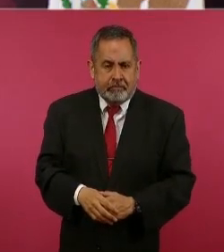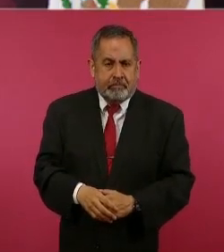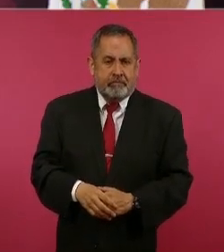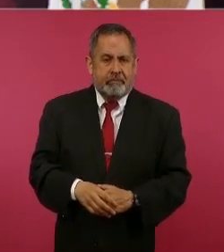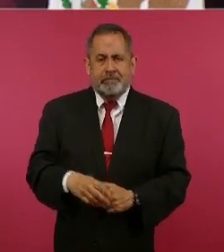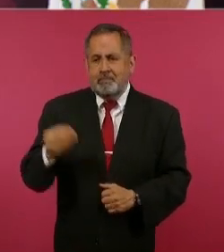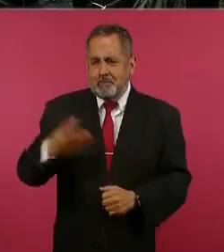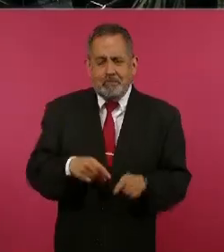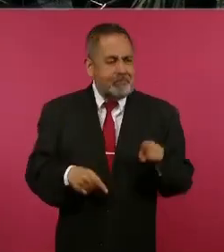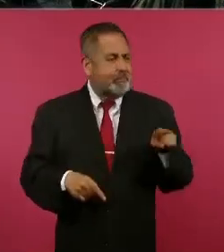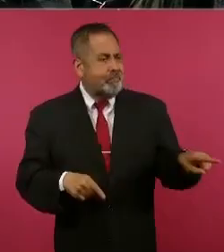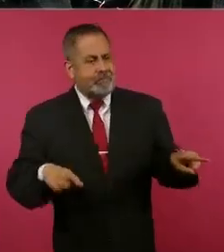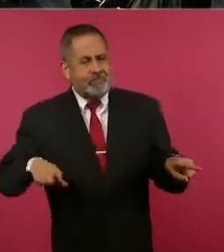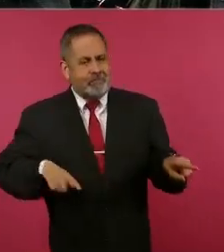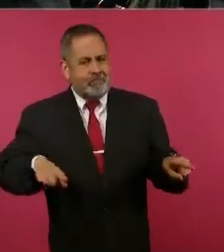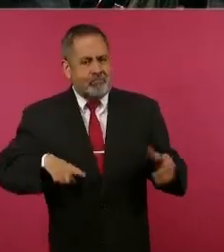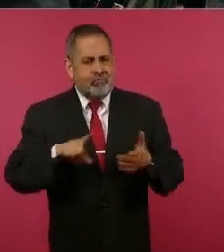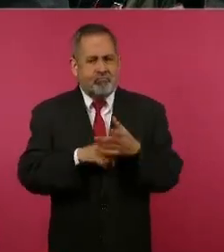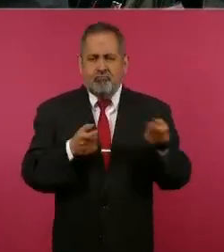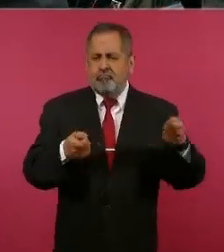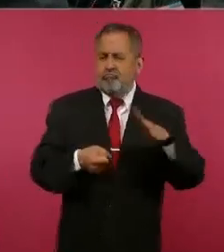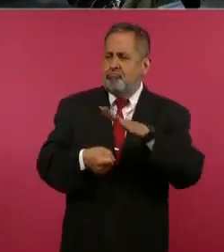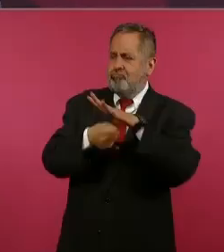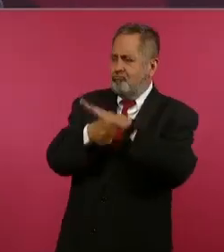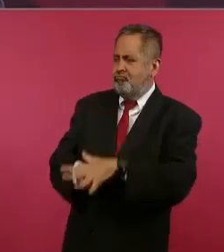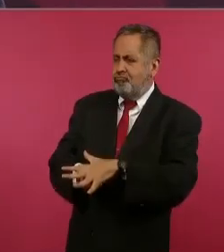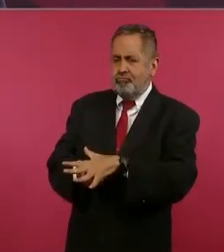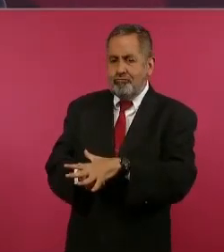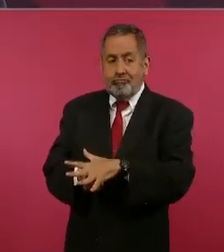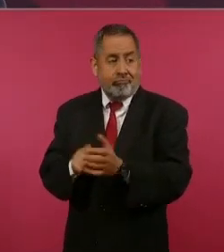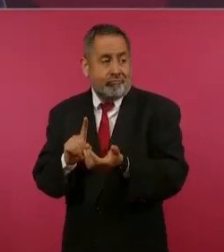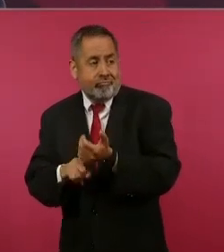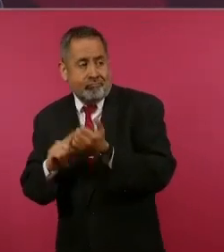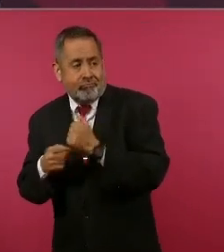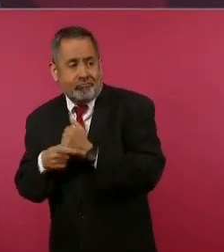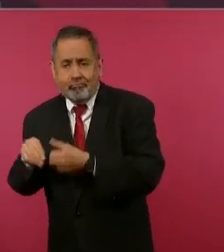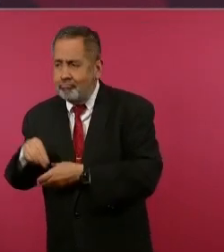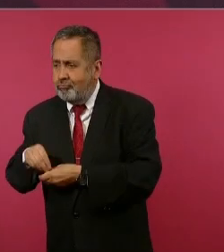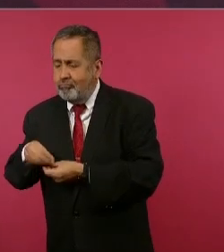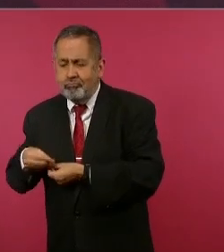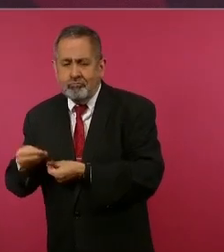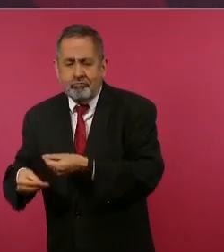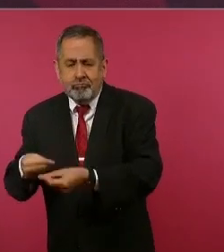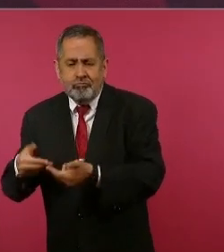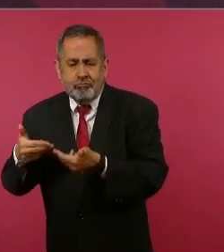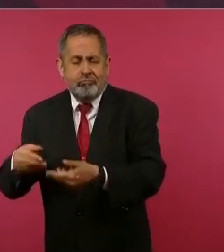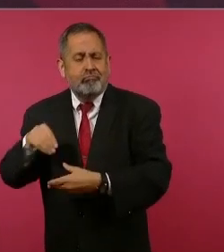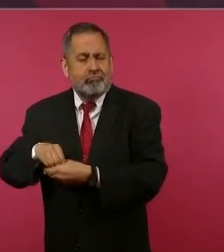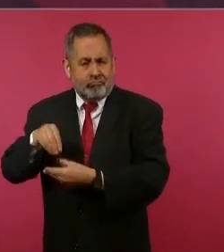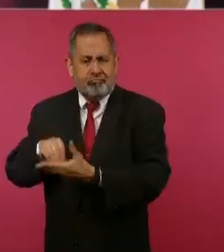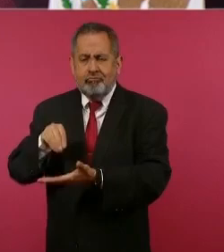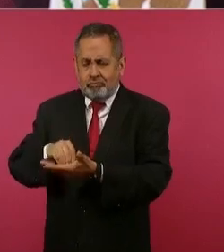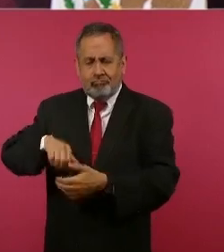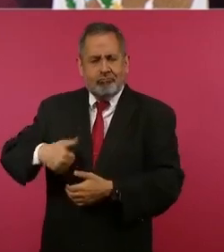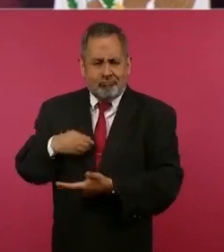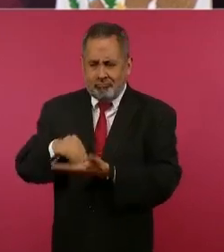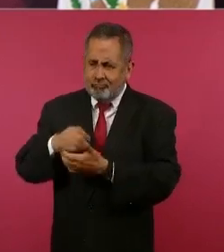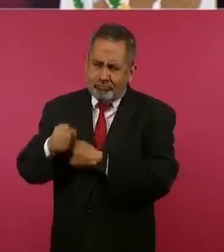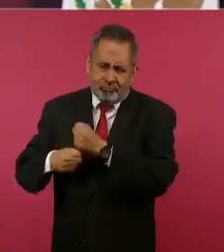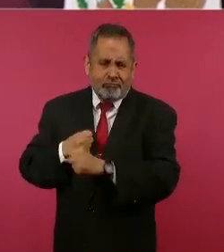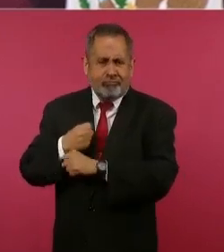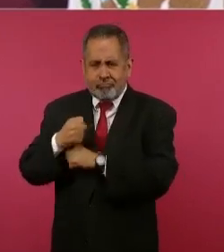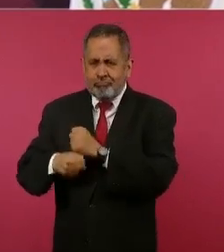un gobierno dominante, opresor. Eso se mantuvo a través de los